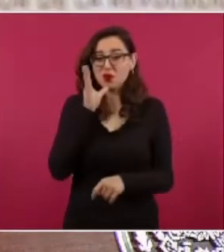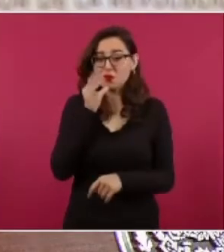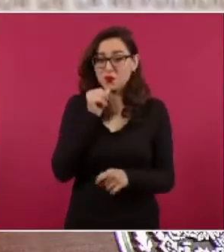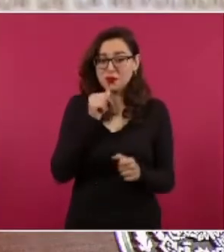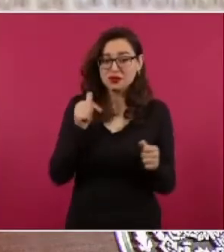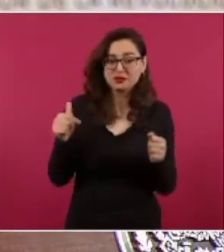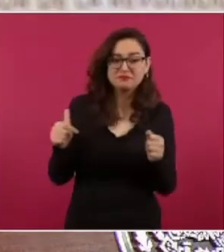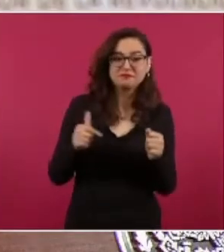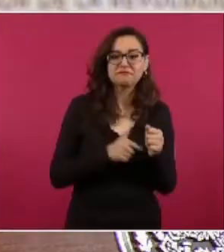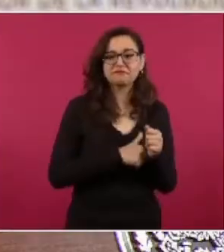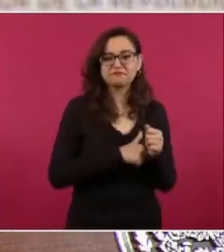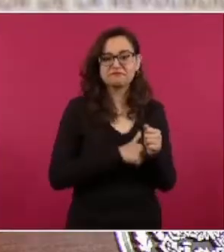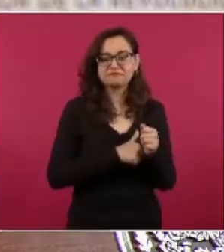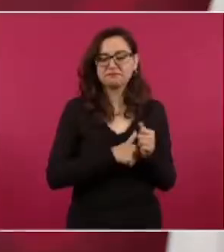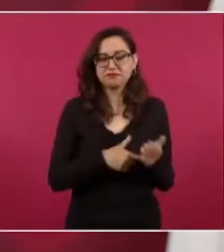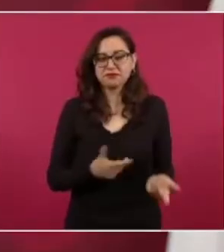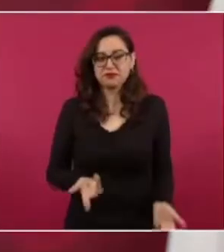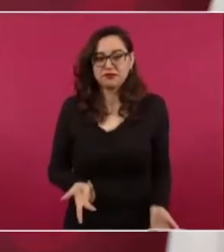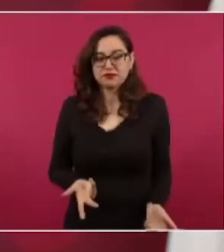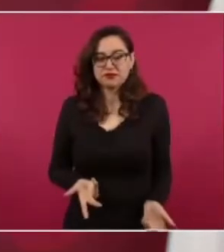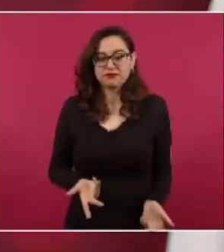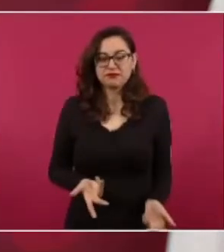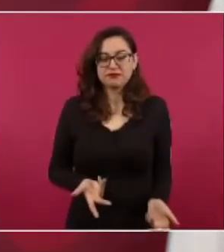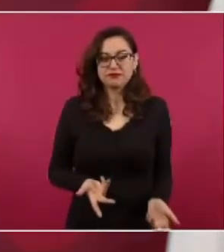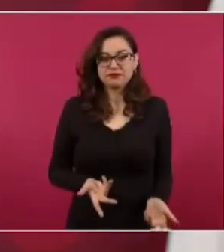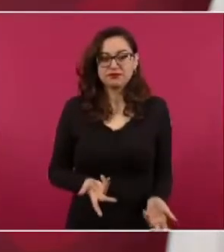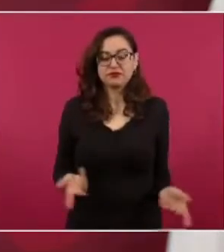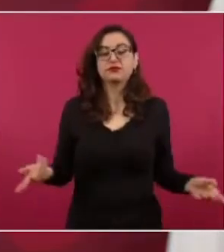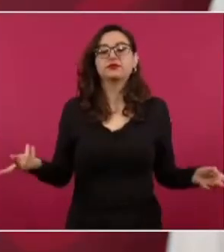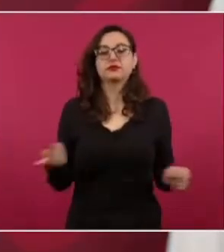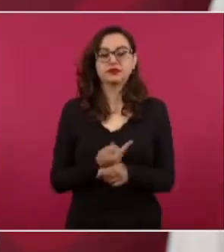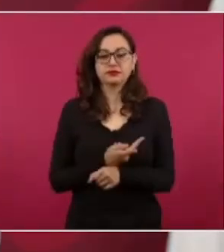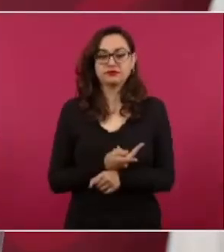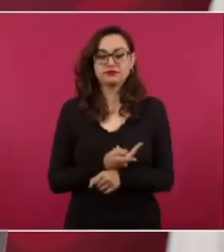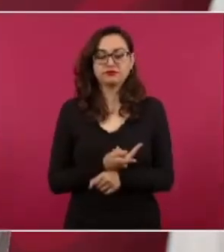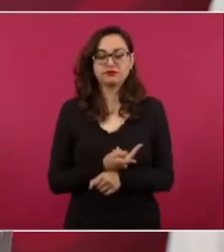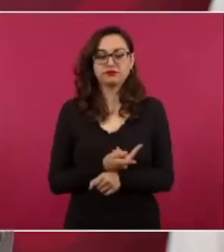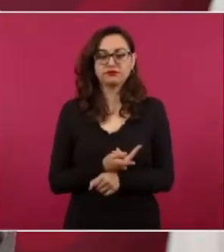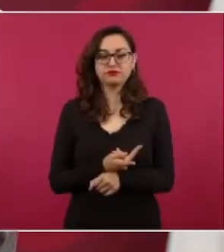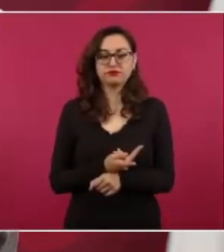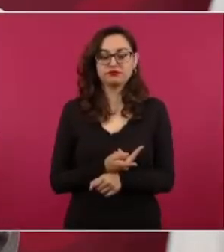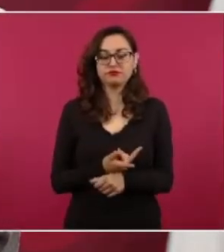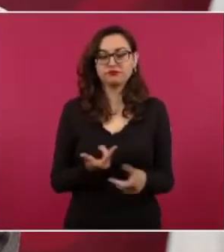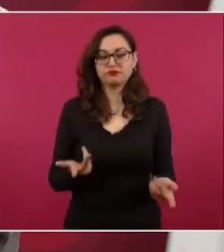Entonces todos esos organismos pues eran tapaderas,